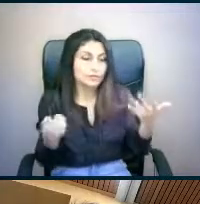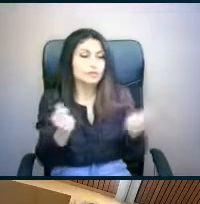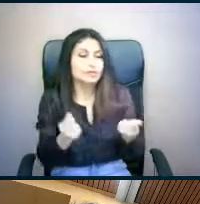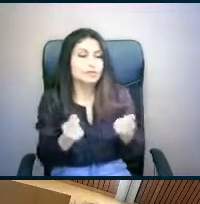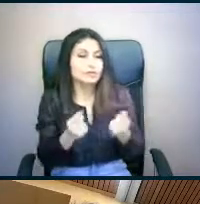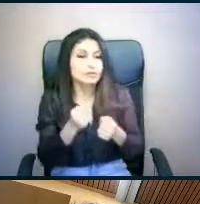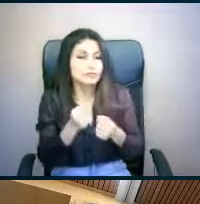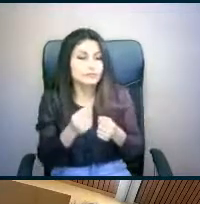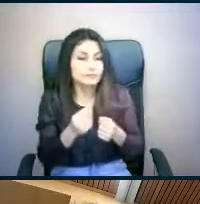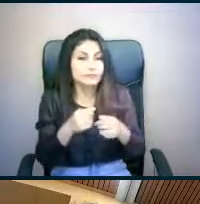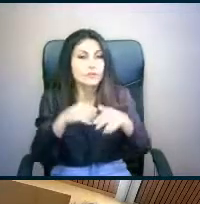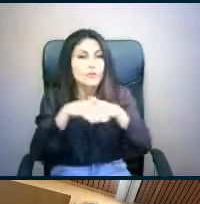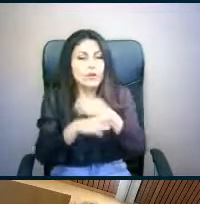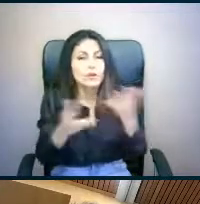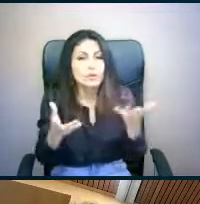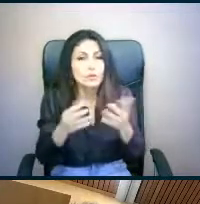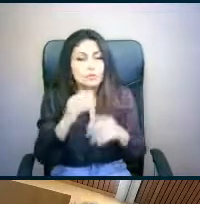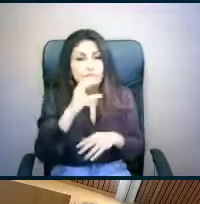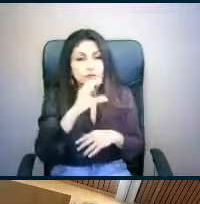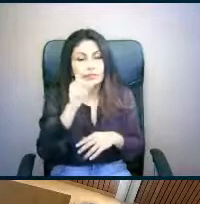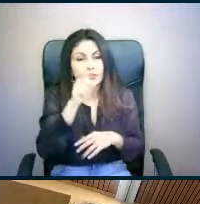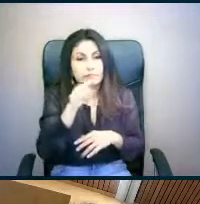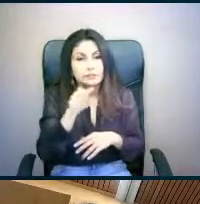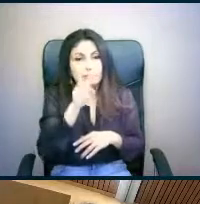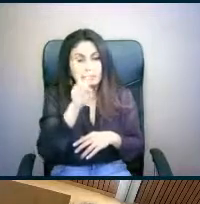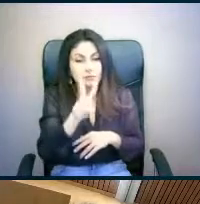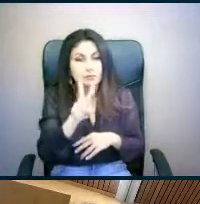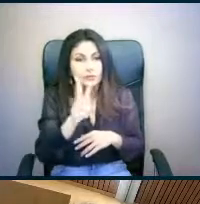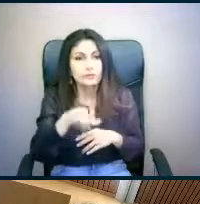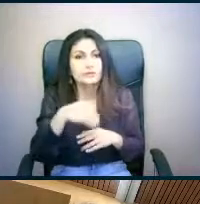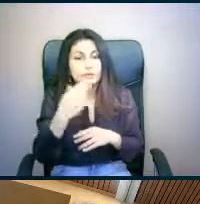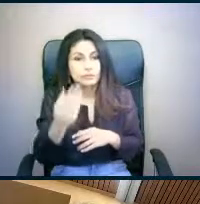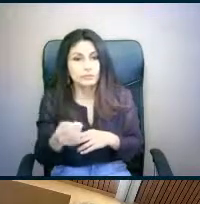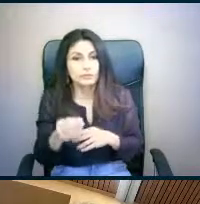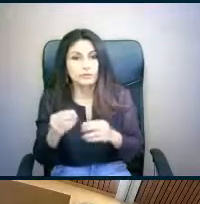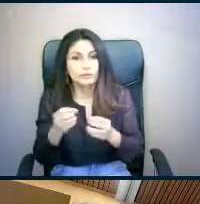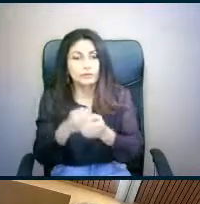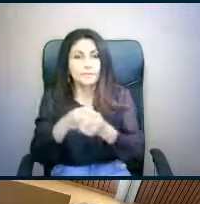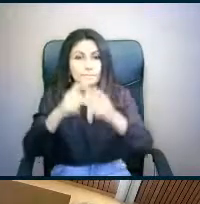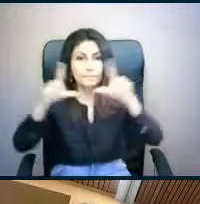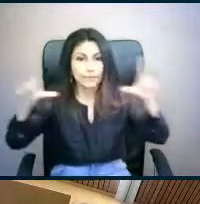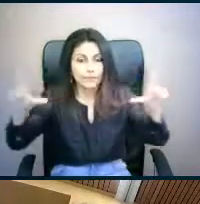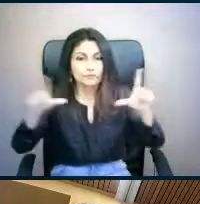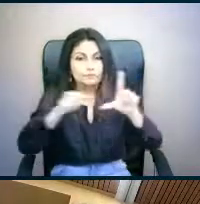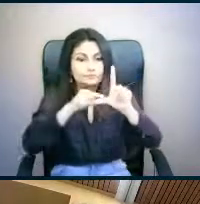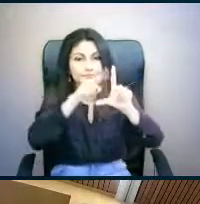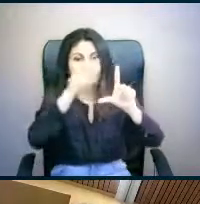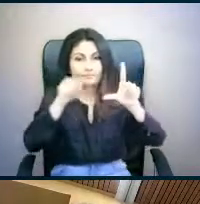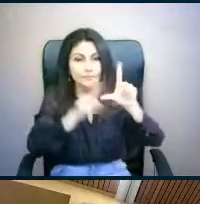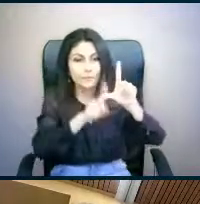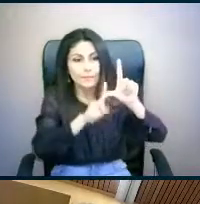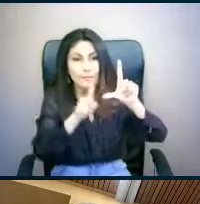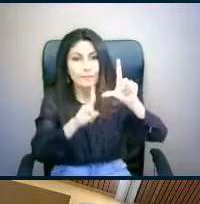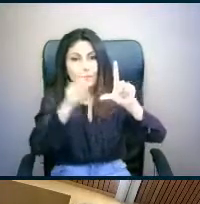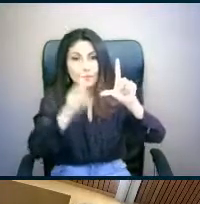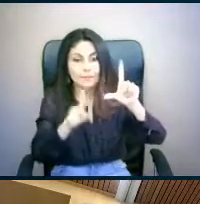CSV, para luego ser utilizados en el Power BI y hacer las visualizaciones. En este paso lo explicará